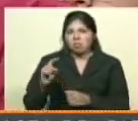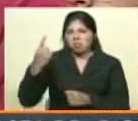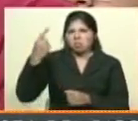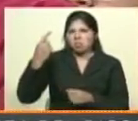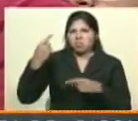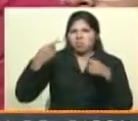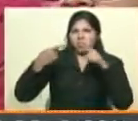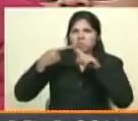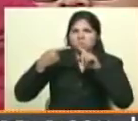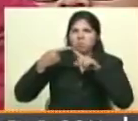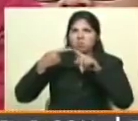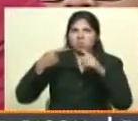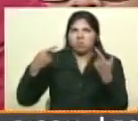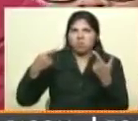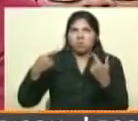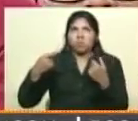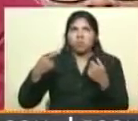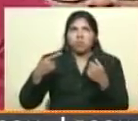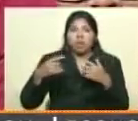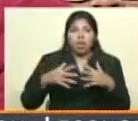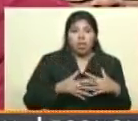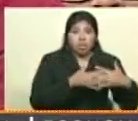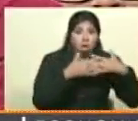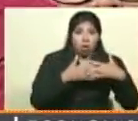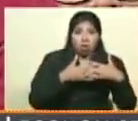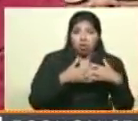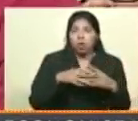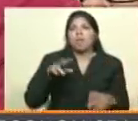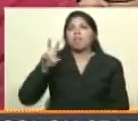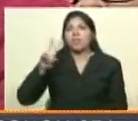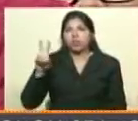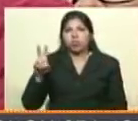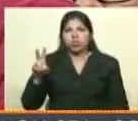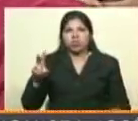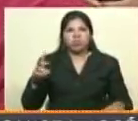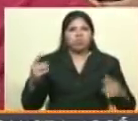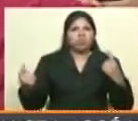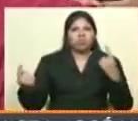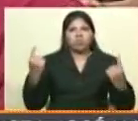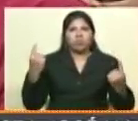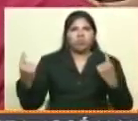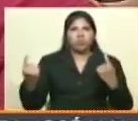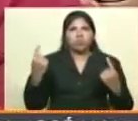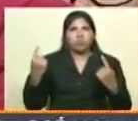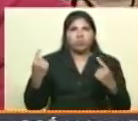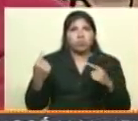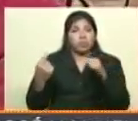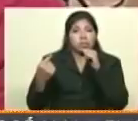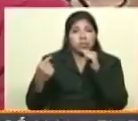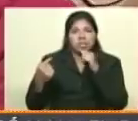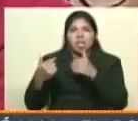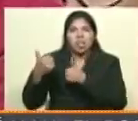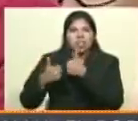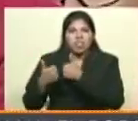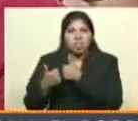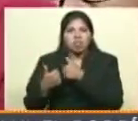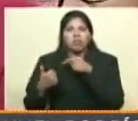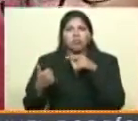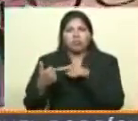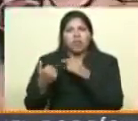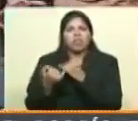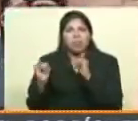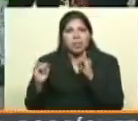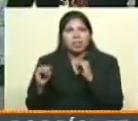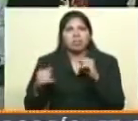es imperio-nación, y el candidato de la nación, el candidato de la patria, el candidato de la